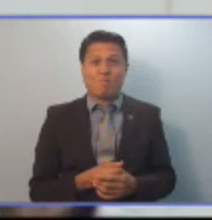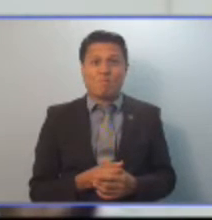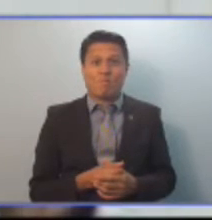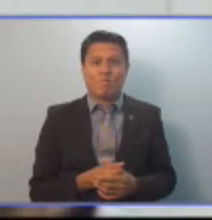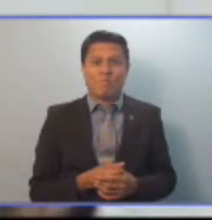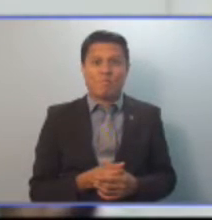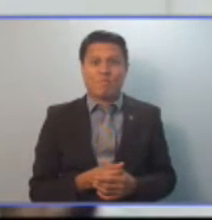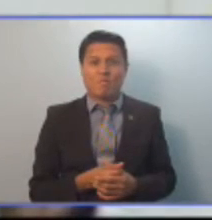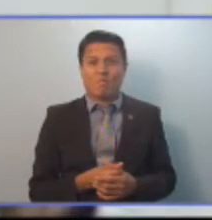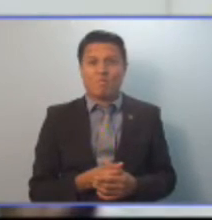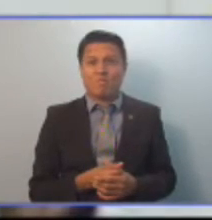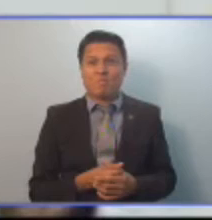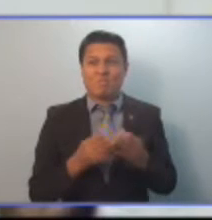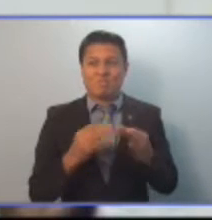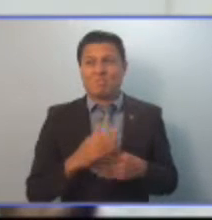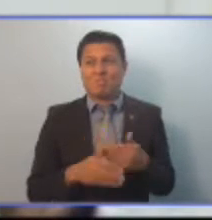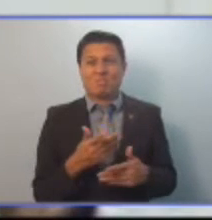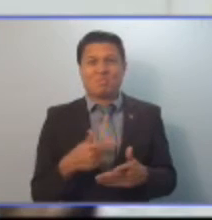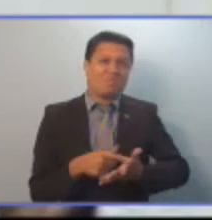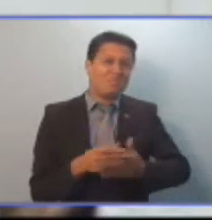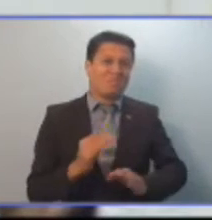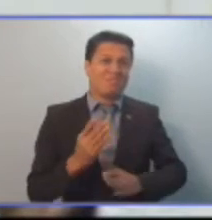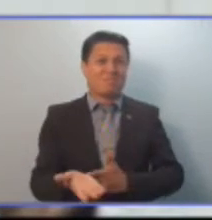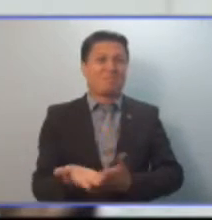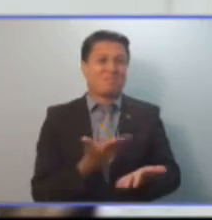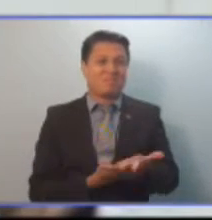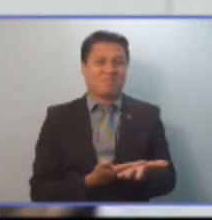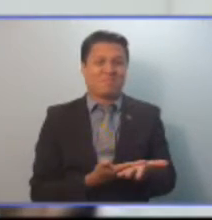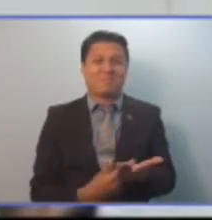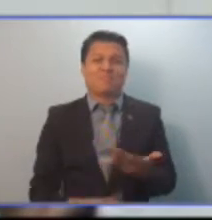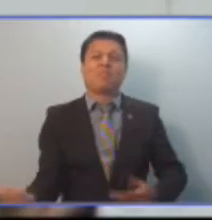los compañeros litigantes al